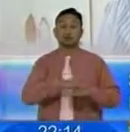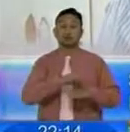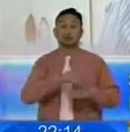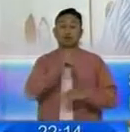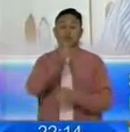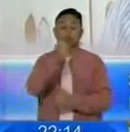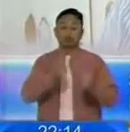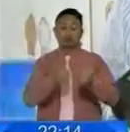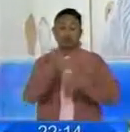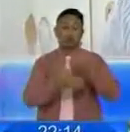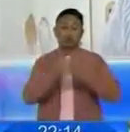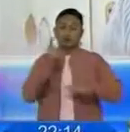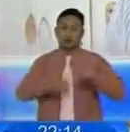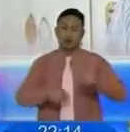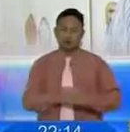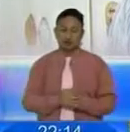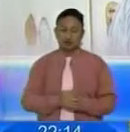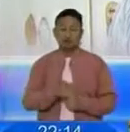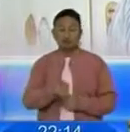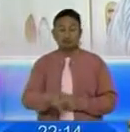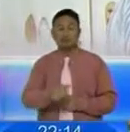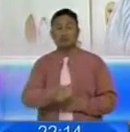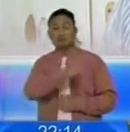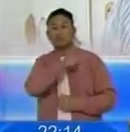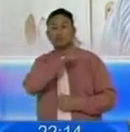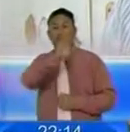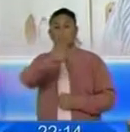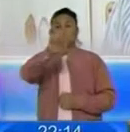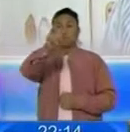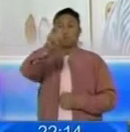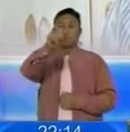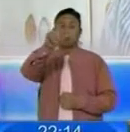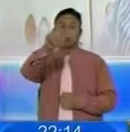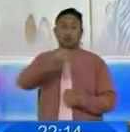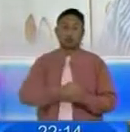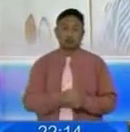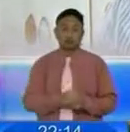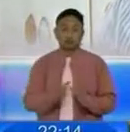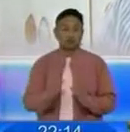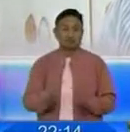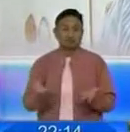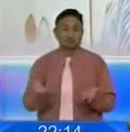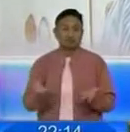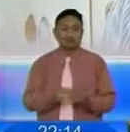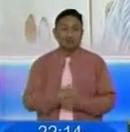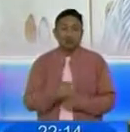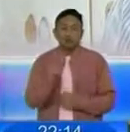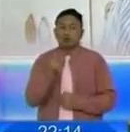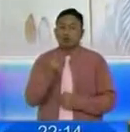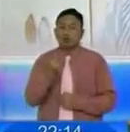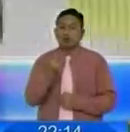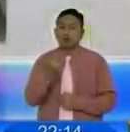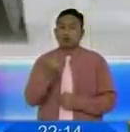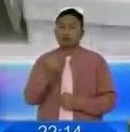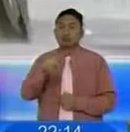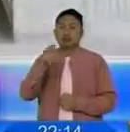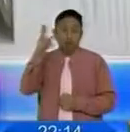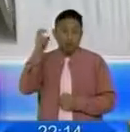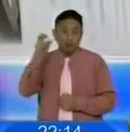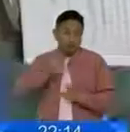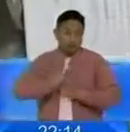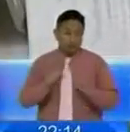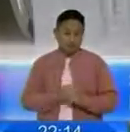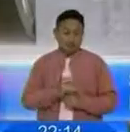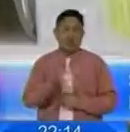todos los elementos de convicción del caso del secuestro de Fernando Balda, que son irrefutables, simple y sencillamente bastaría con la grabación. El documento